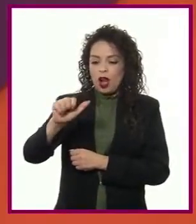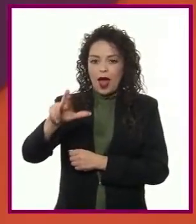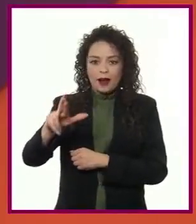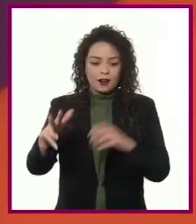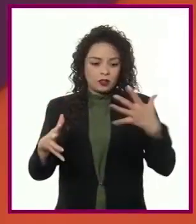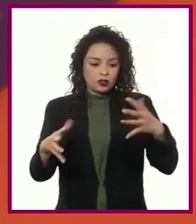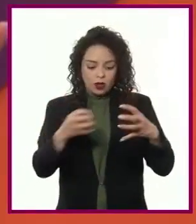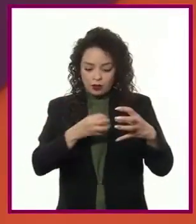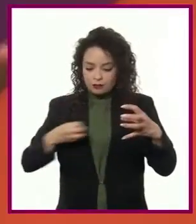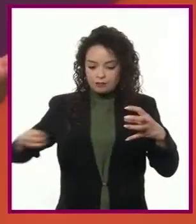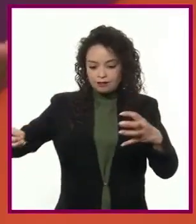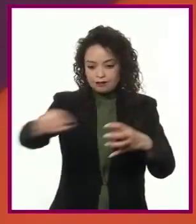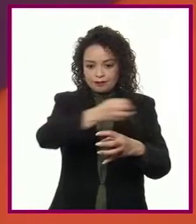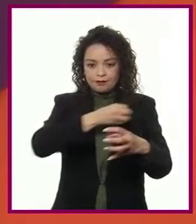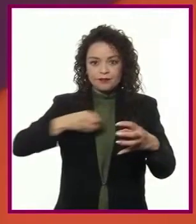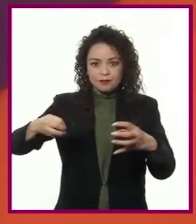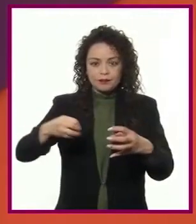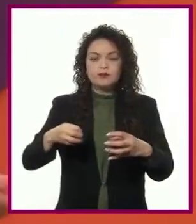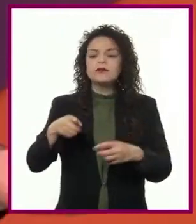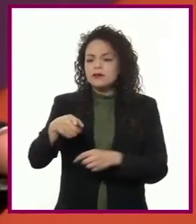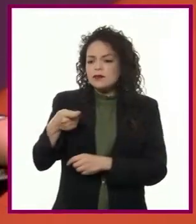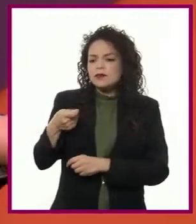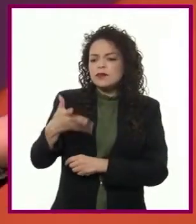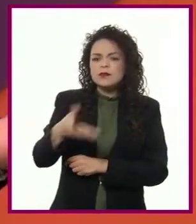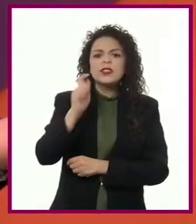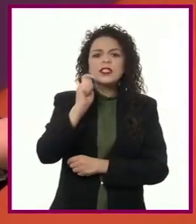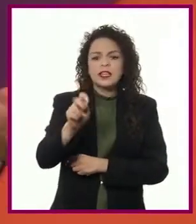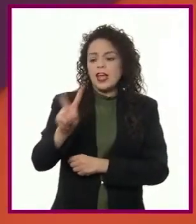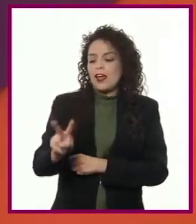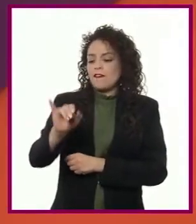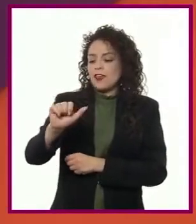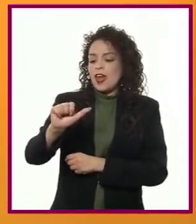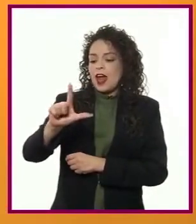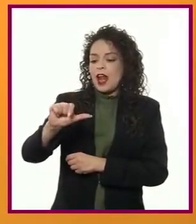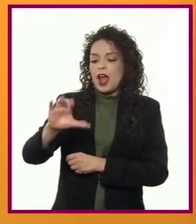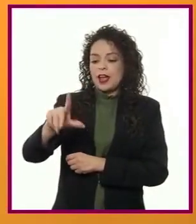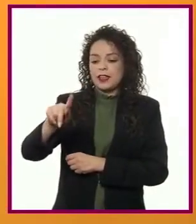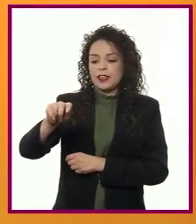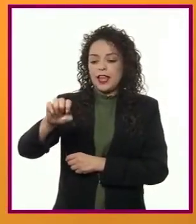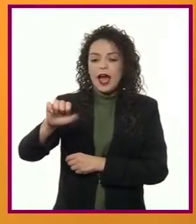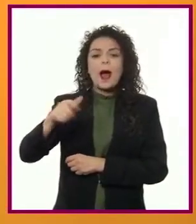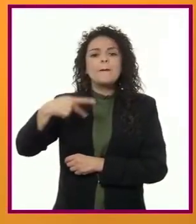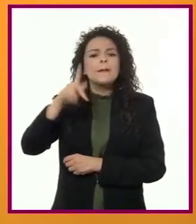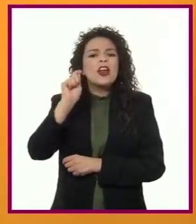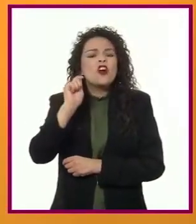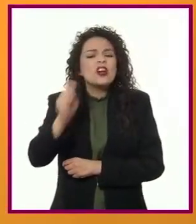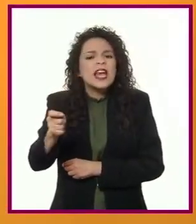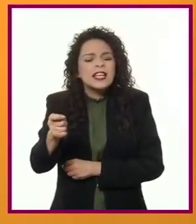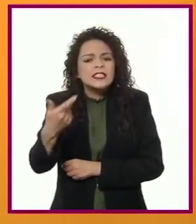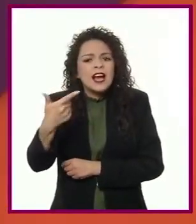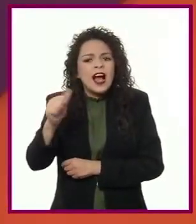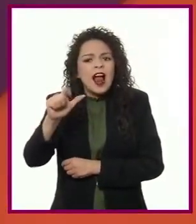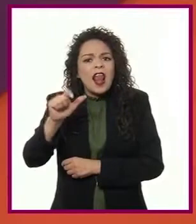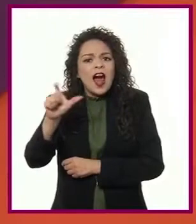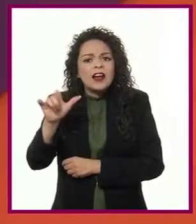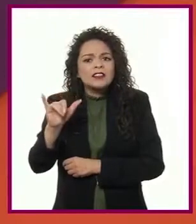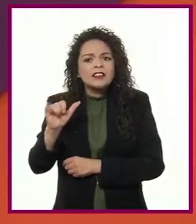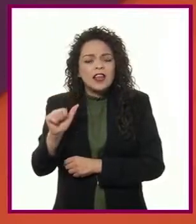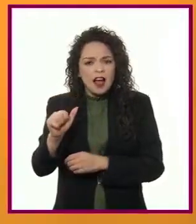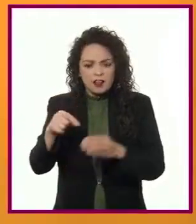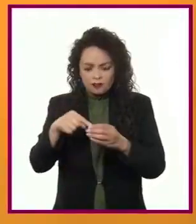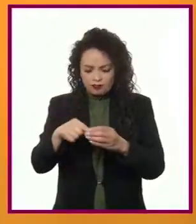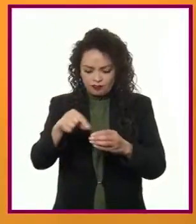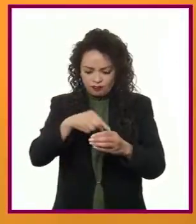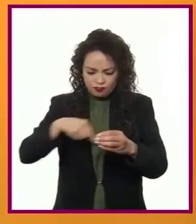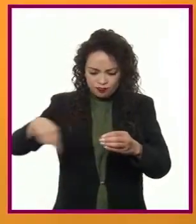la galaxia llamada Vía Láctea. Pero, ¿qué es una galaxia? Me resulta bastante interesante, sobre todo porque